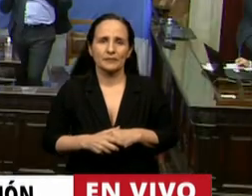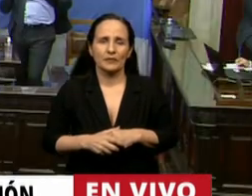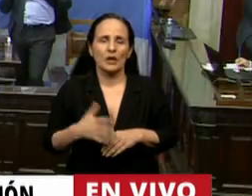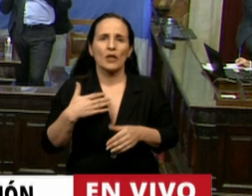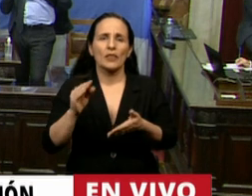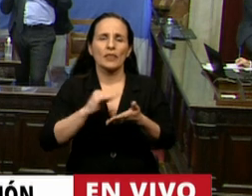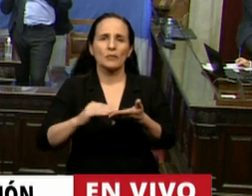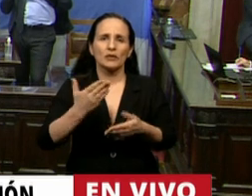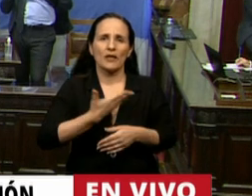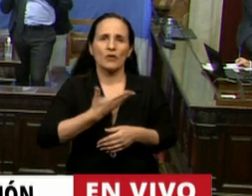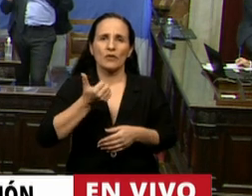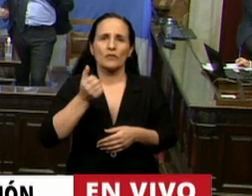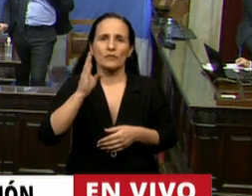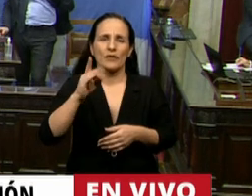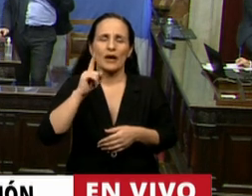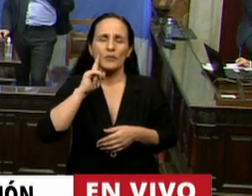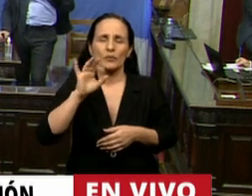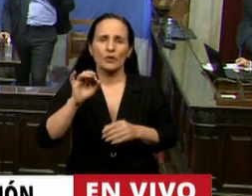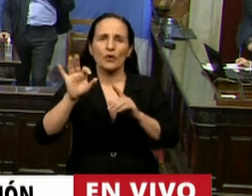diputado Fabio